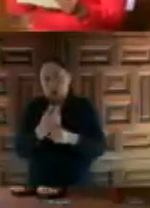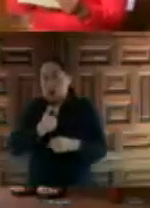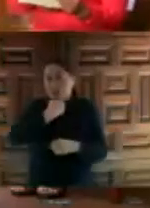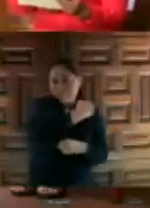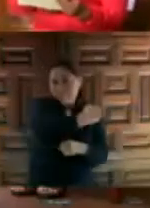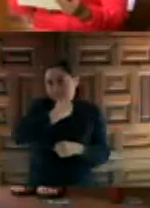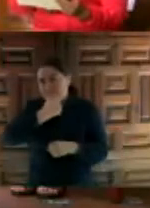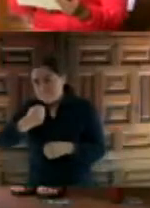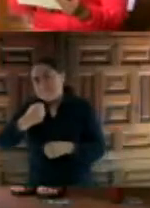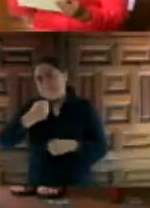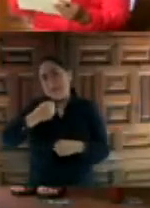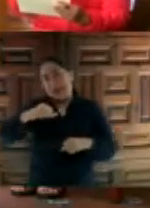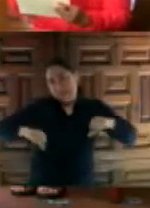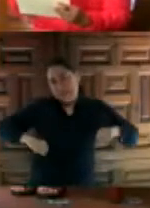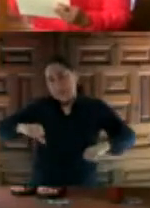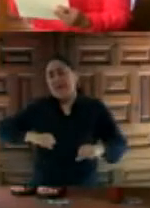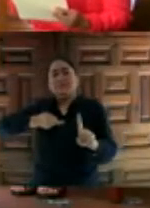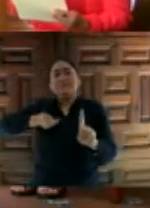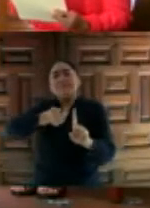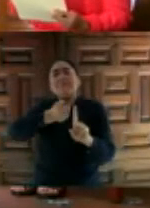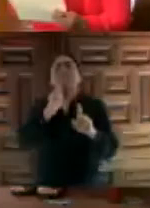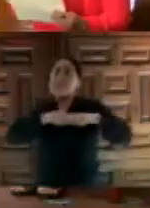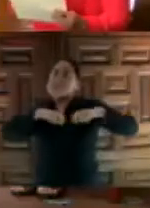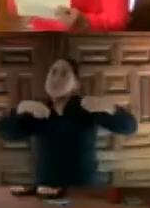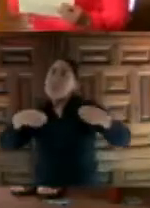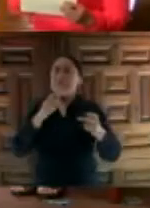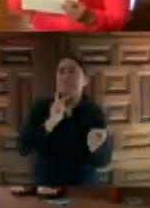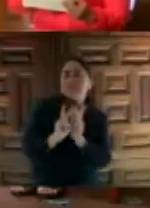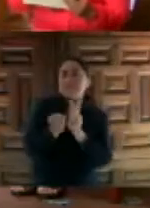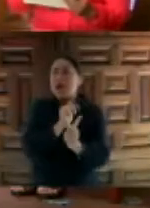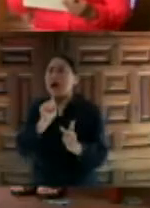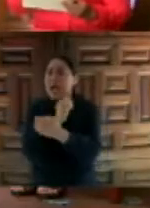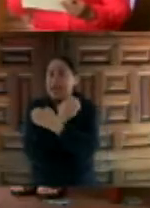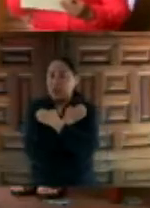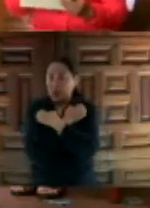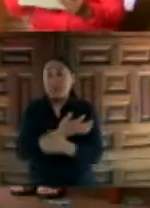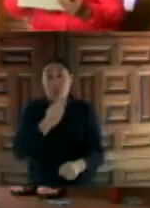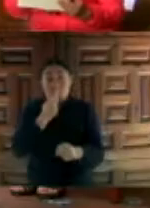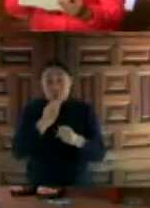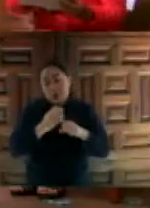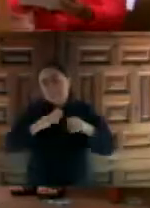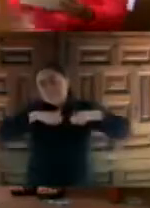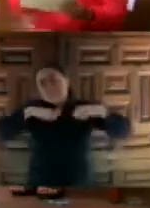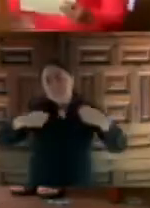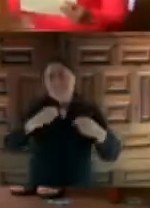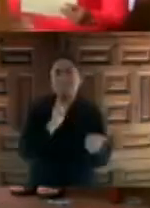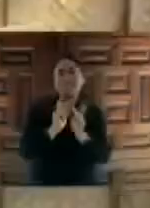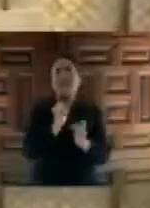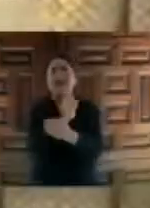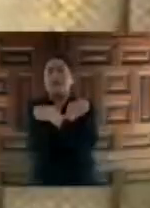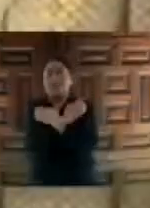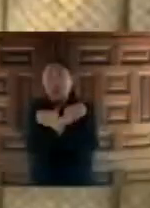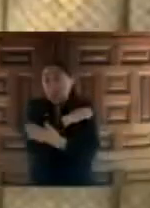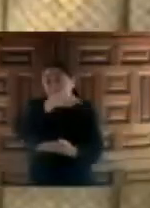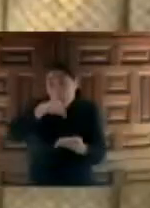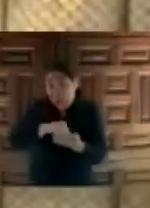esta actividad académica que denominamos Conversación Educativa. Las conversaciones educativas son espacios